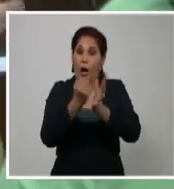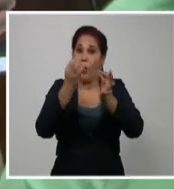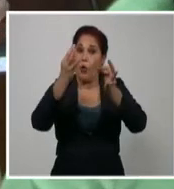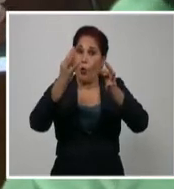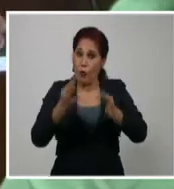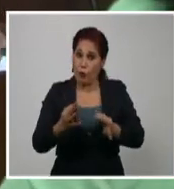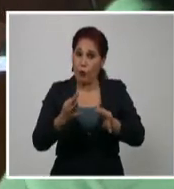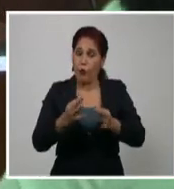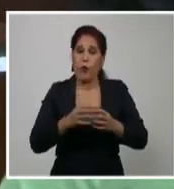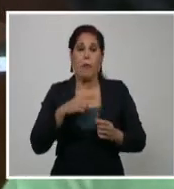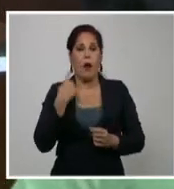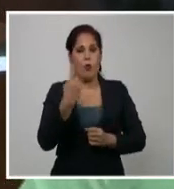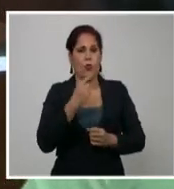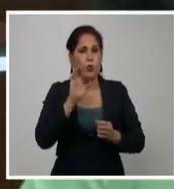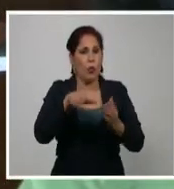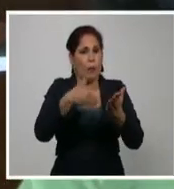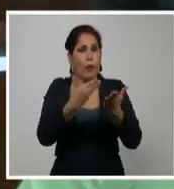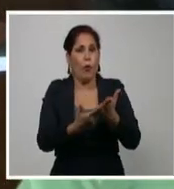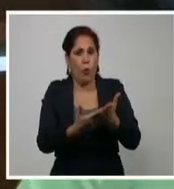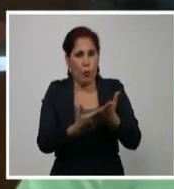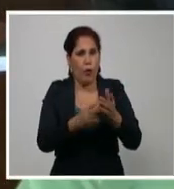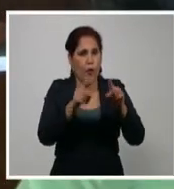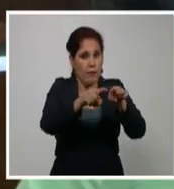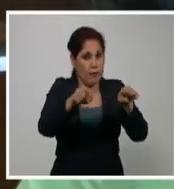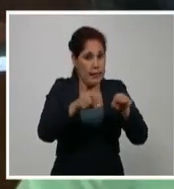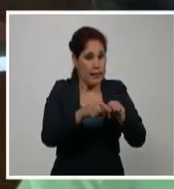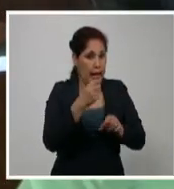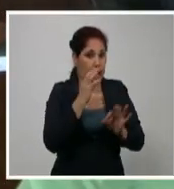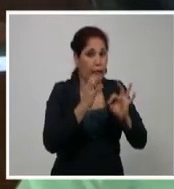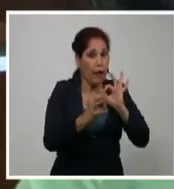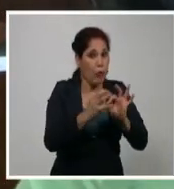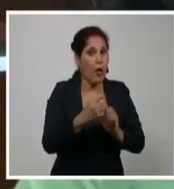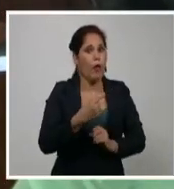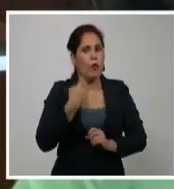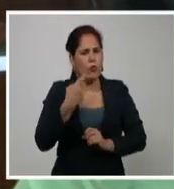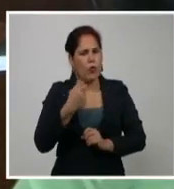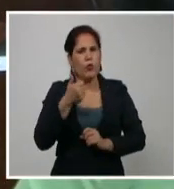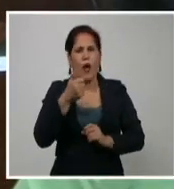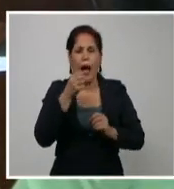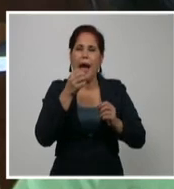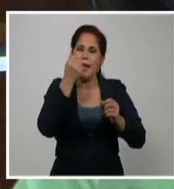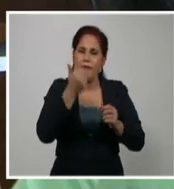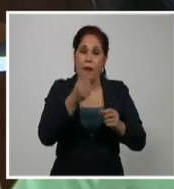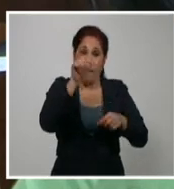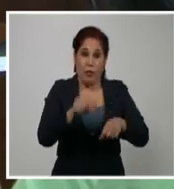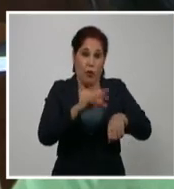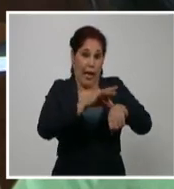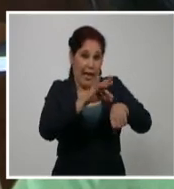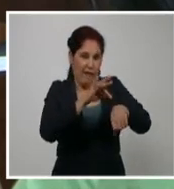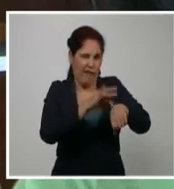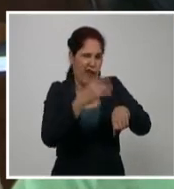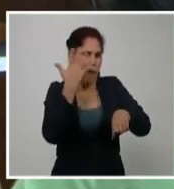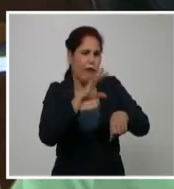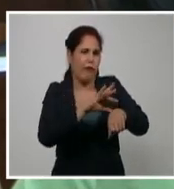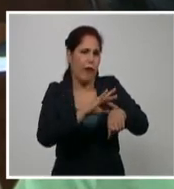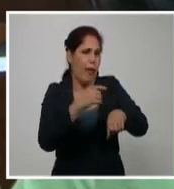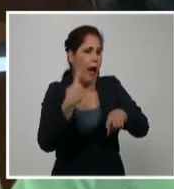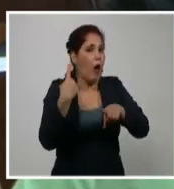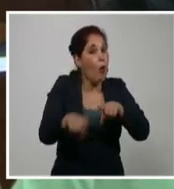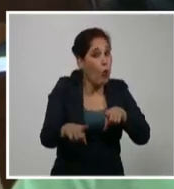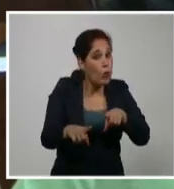la clasificación que estamos proponiendo desde la sala de vigilancia intensiva. O sea, es muy importante la correcta clasificación del paciente al momento de su diagnóstico,